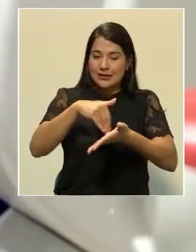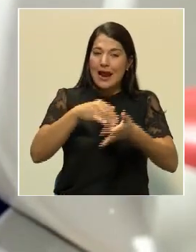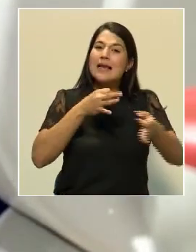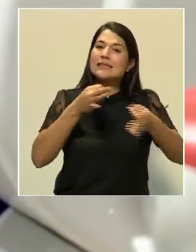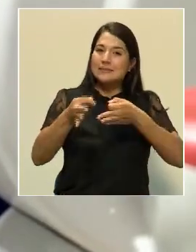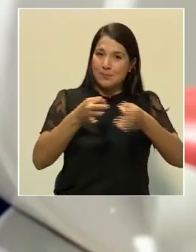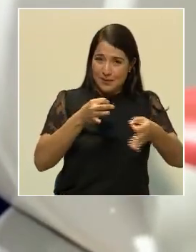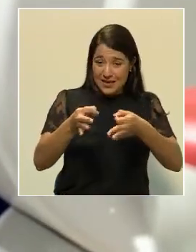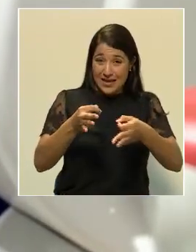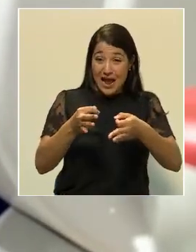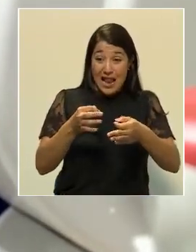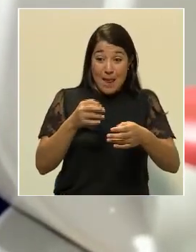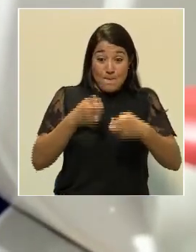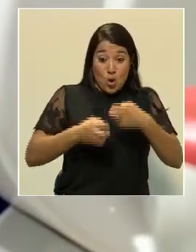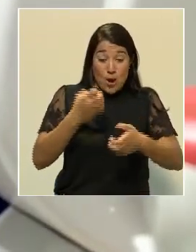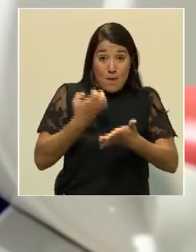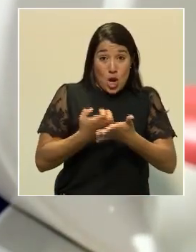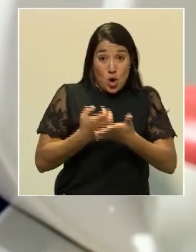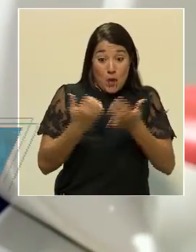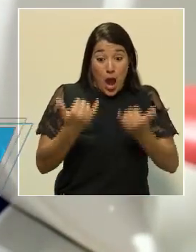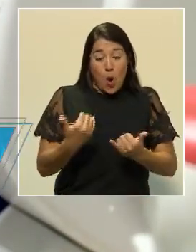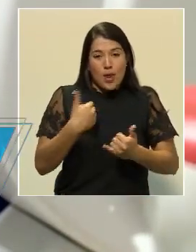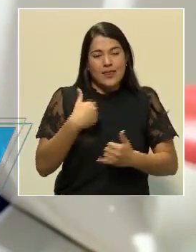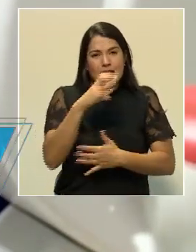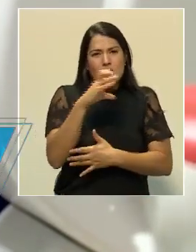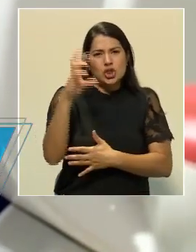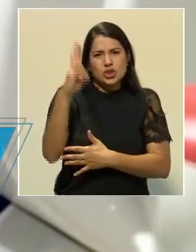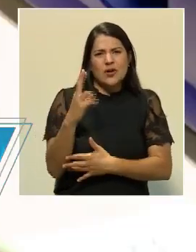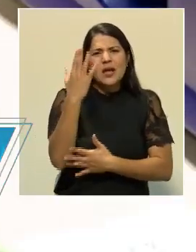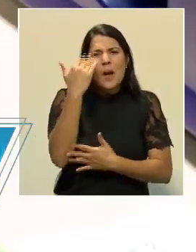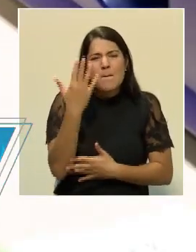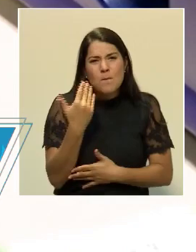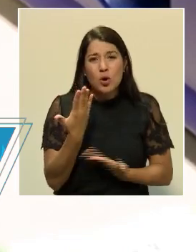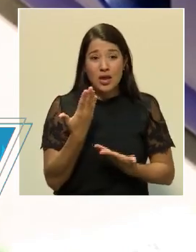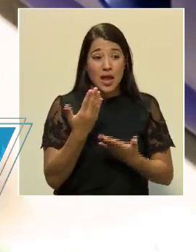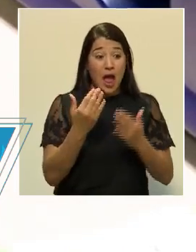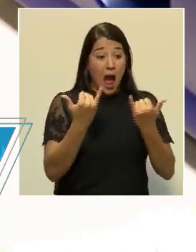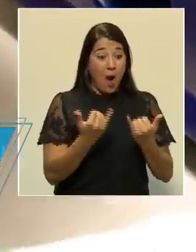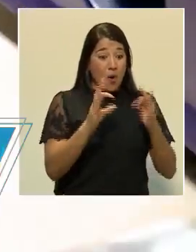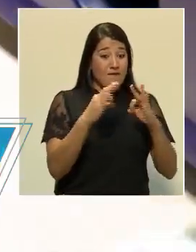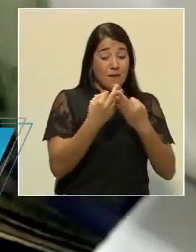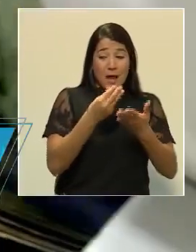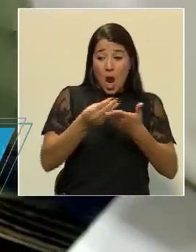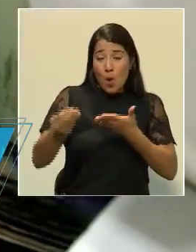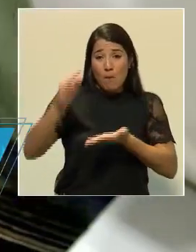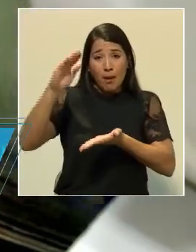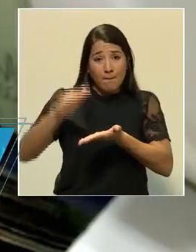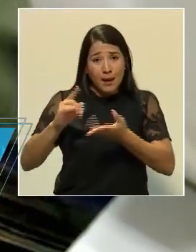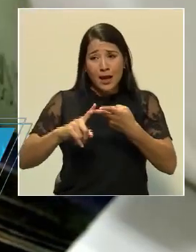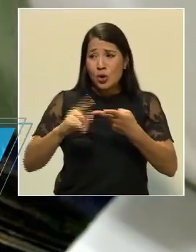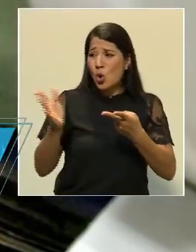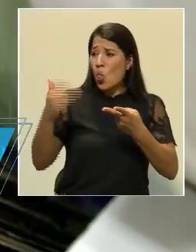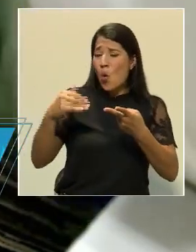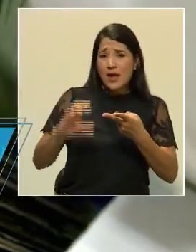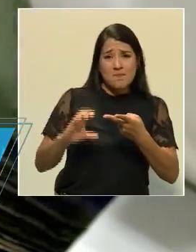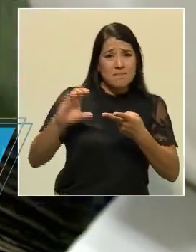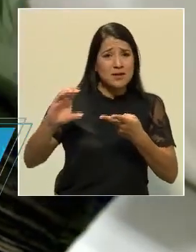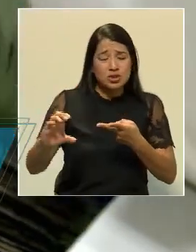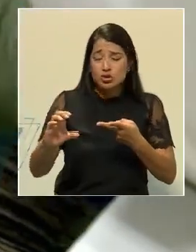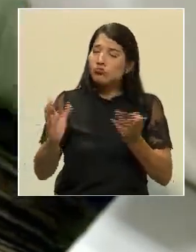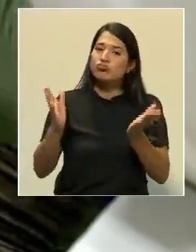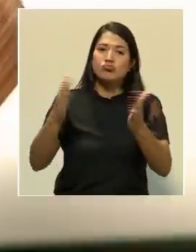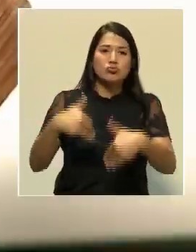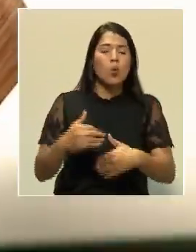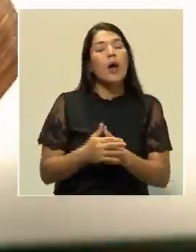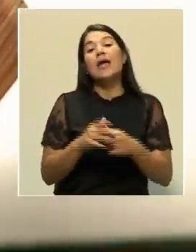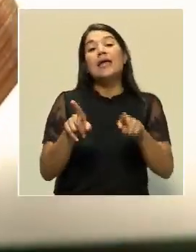contracción económica que vive Costa Rica se da por la caída principalmente del consumo de los hogares y la inversión pública. Además, el crédito